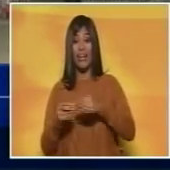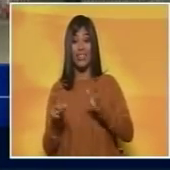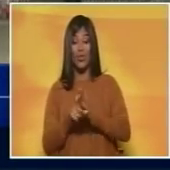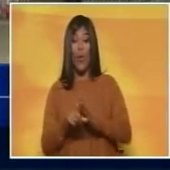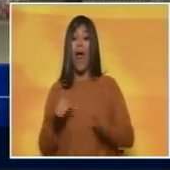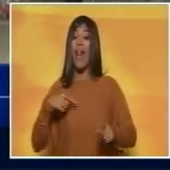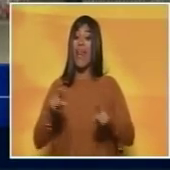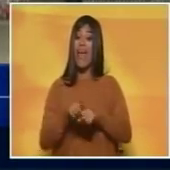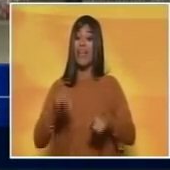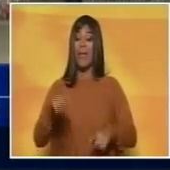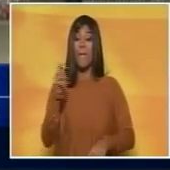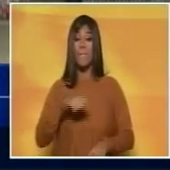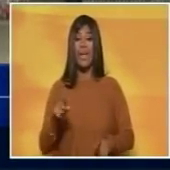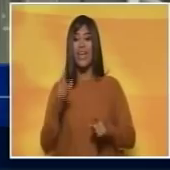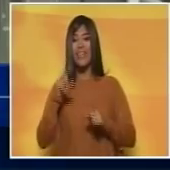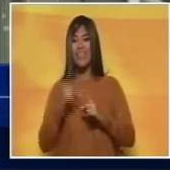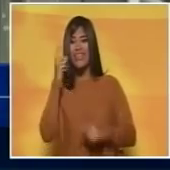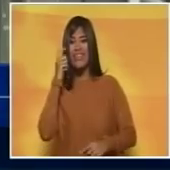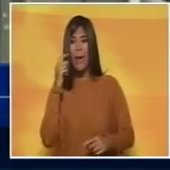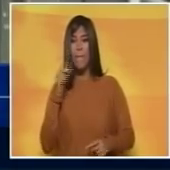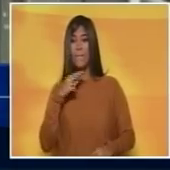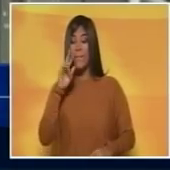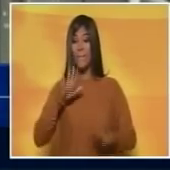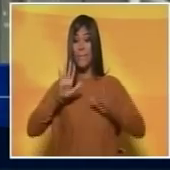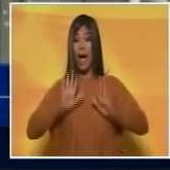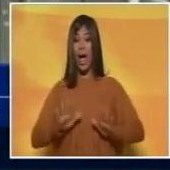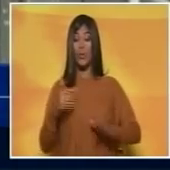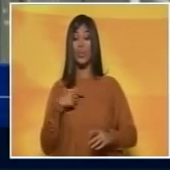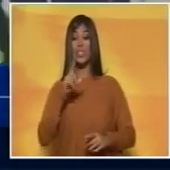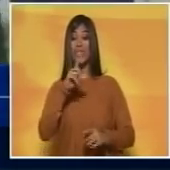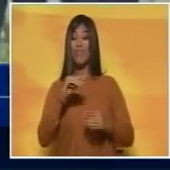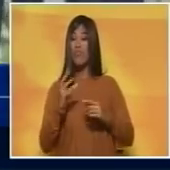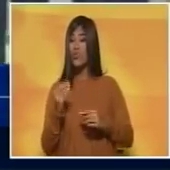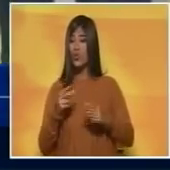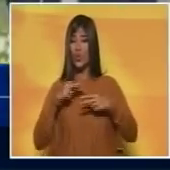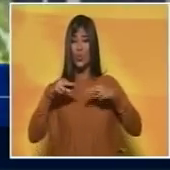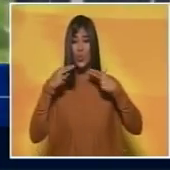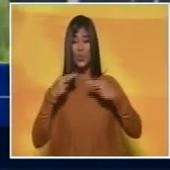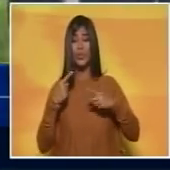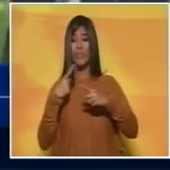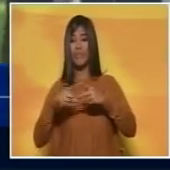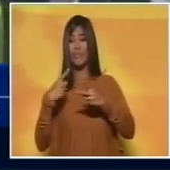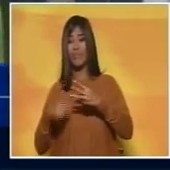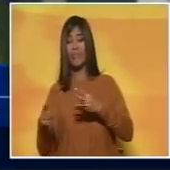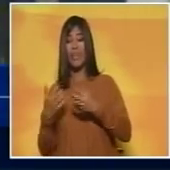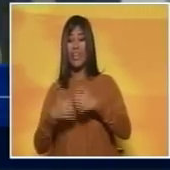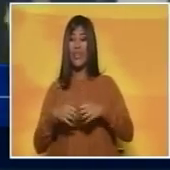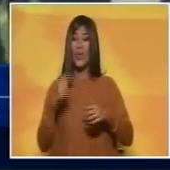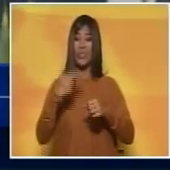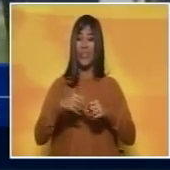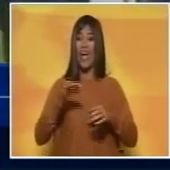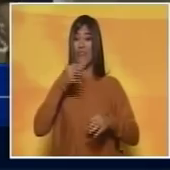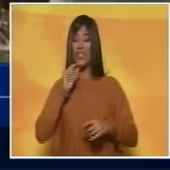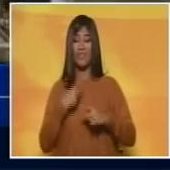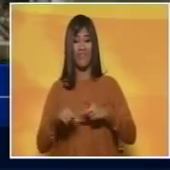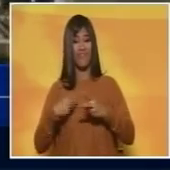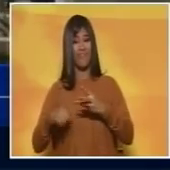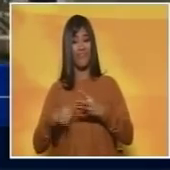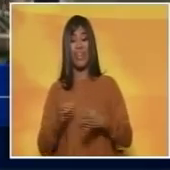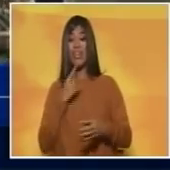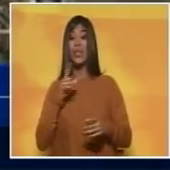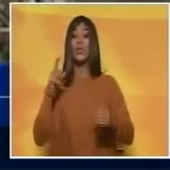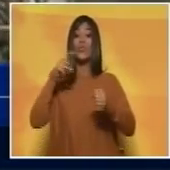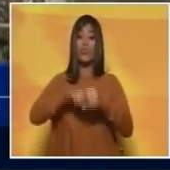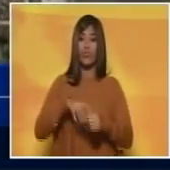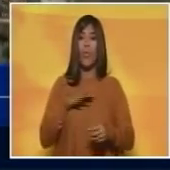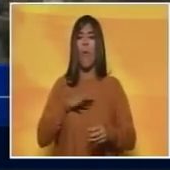al mes y al día del paro. Cientos de establecimientos, restaurantes, tiendas de comestibles, libros y cafeterías han anunciado su intención de